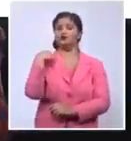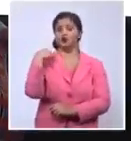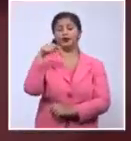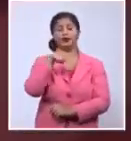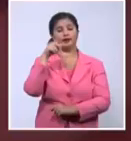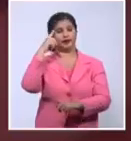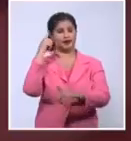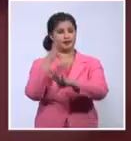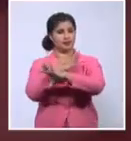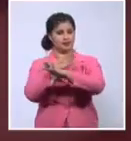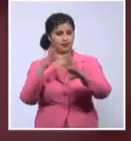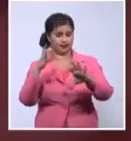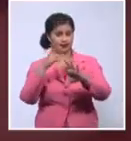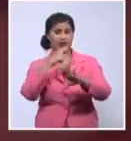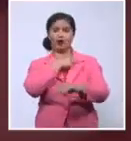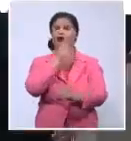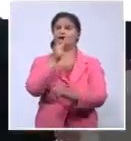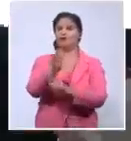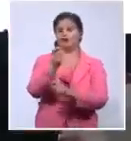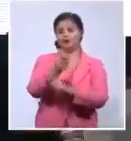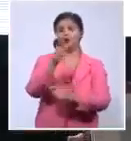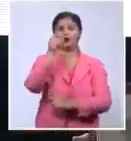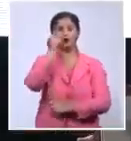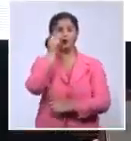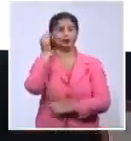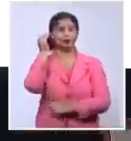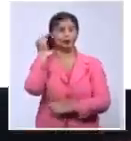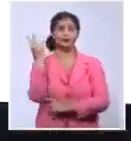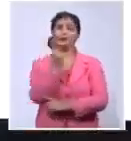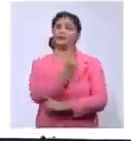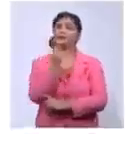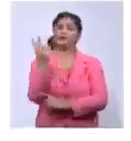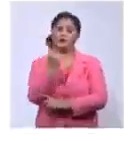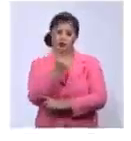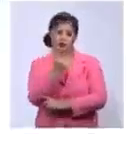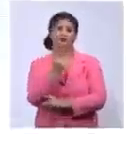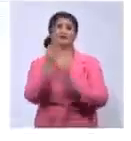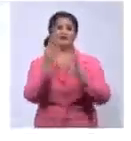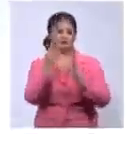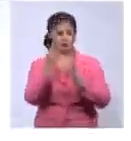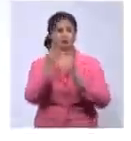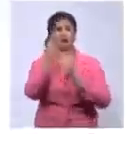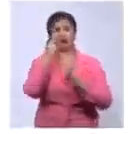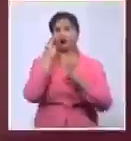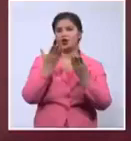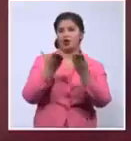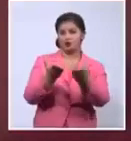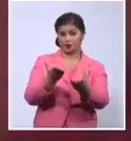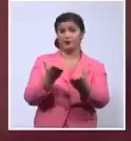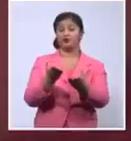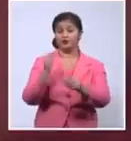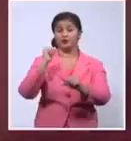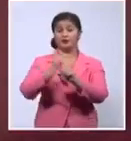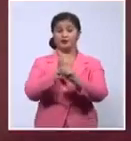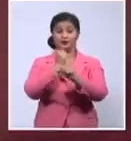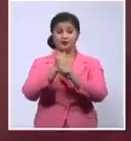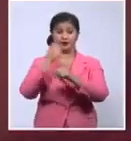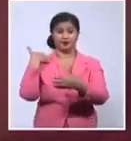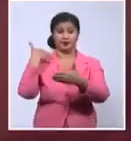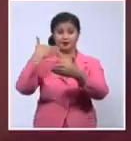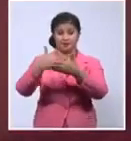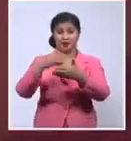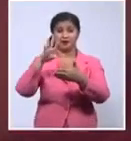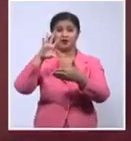Edilia Fuertes y Carlos Manuel García, educadores de este claustro profesional que han ejercido por más de 40 años con